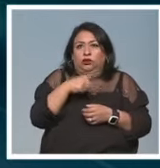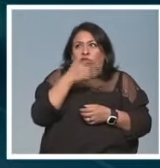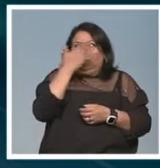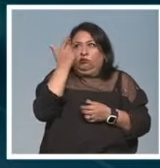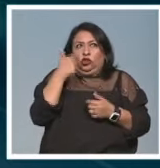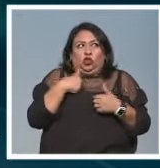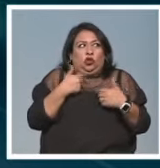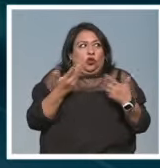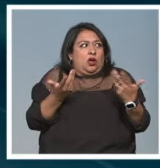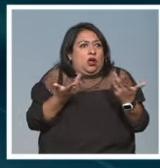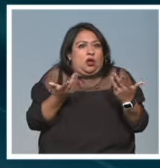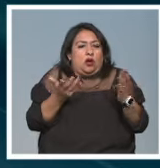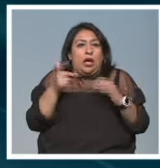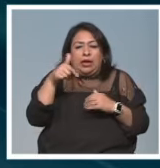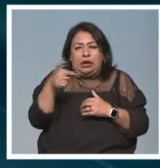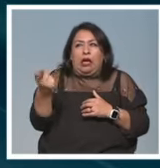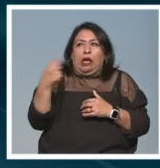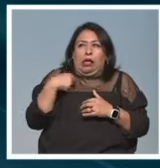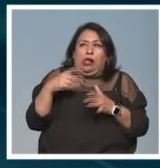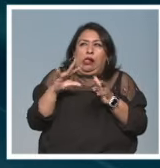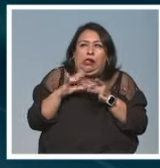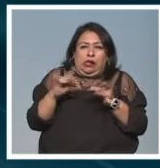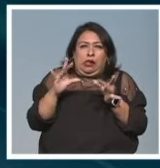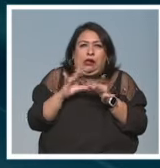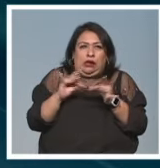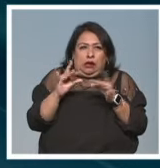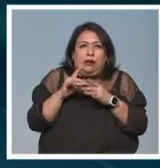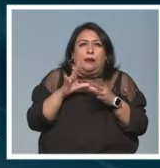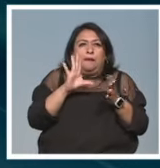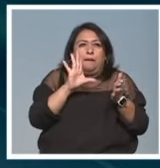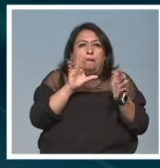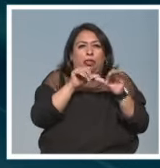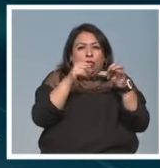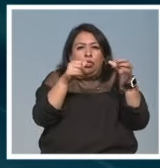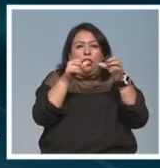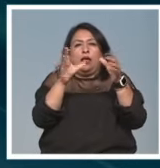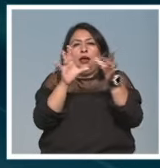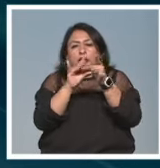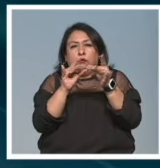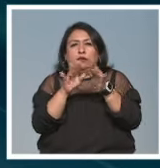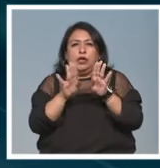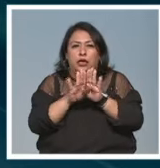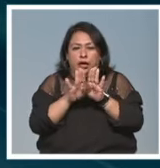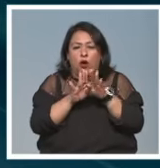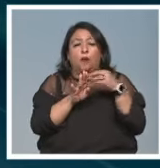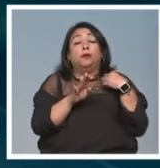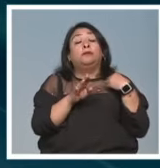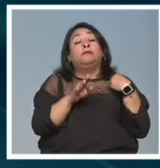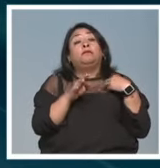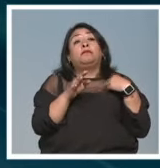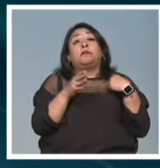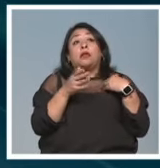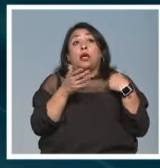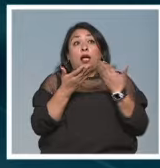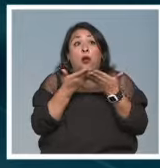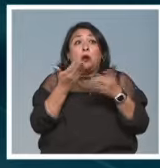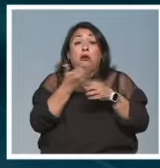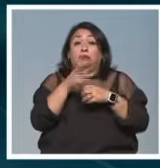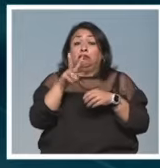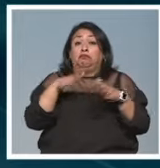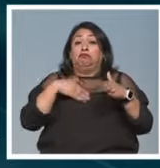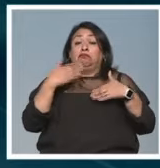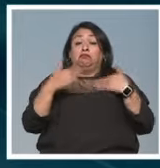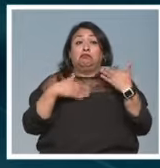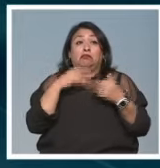hacer. Aquí ya pues nos dijeron que pegáramos cinta, nos explicaron cómo. Y pues hasta el momento es algo muy